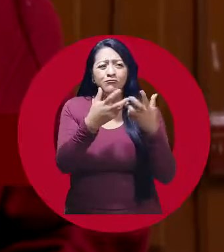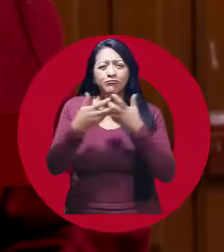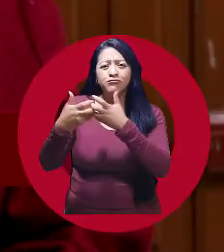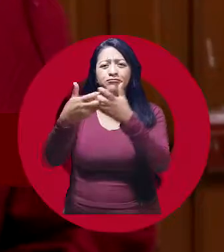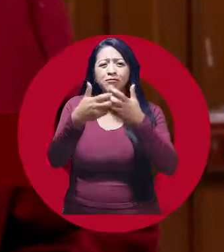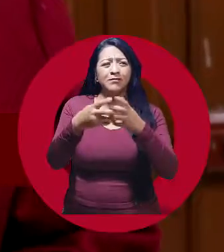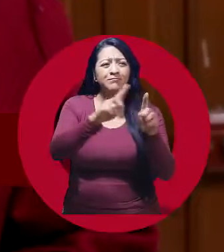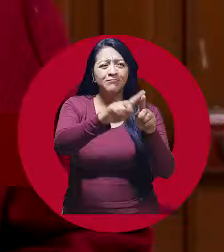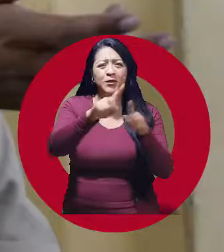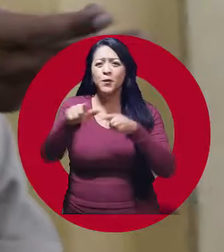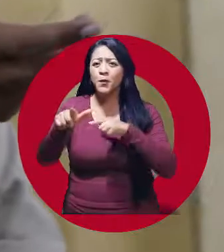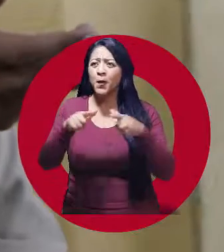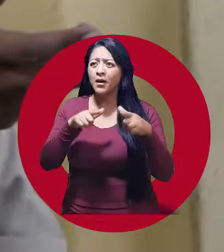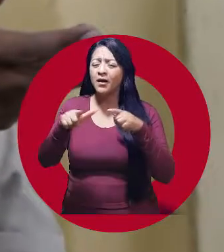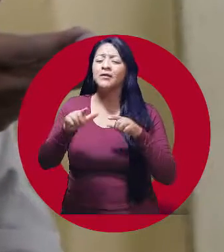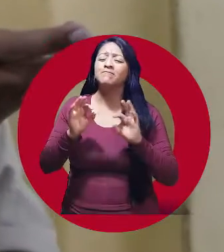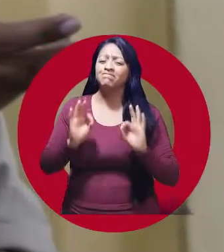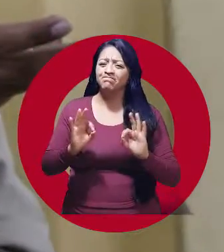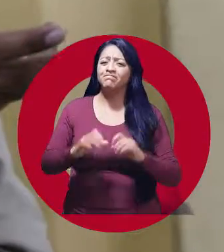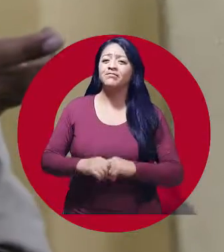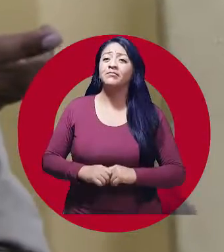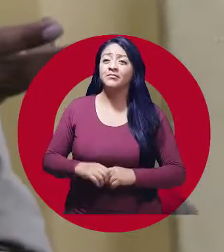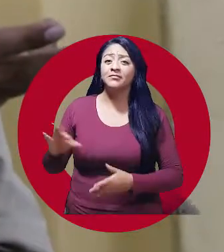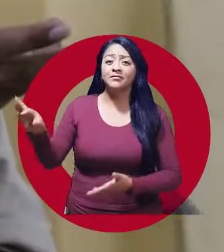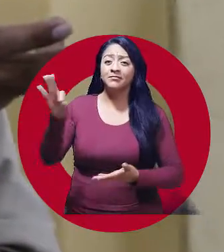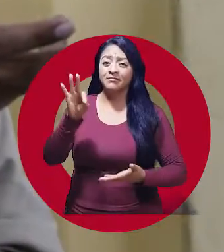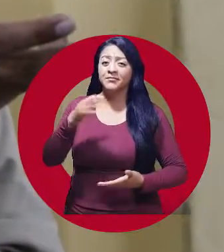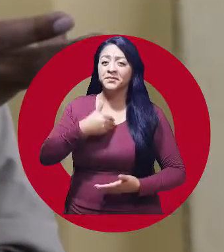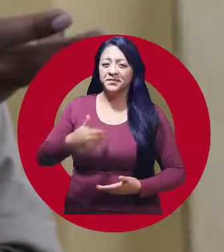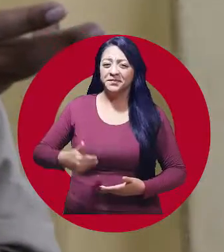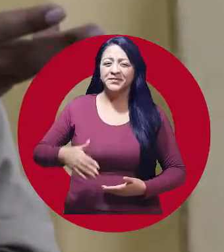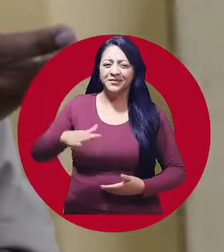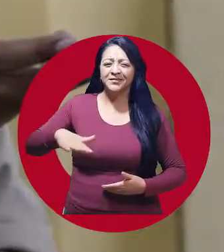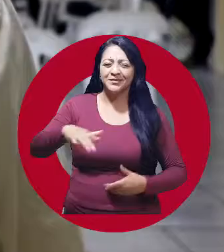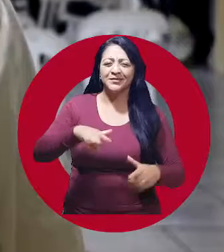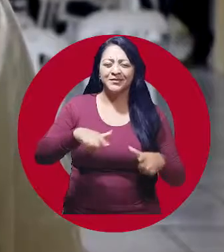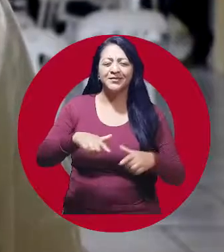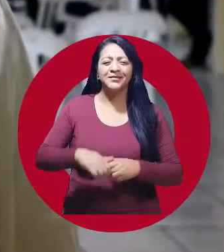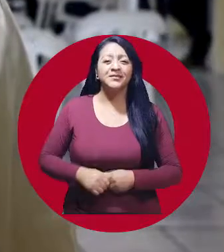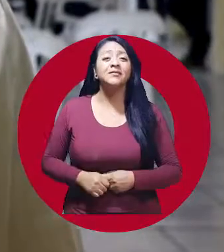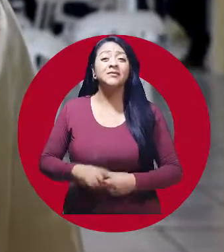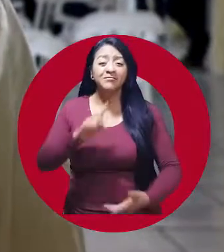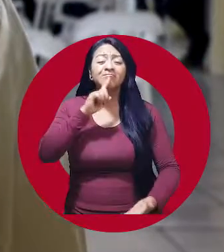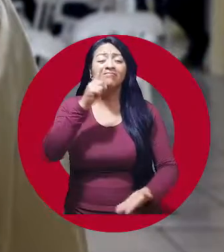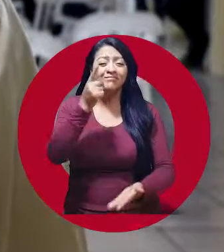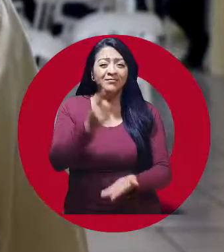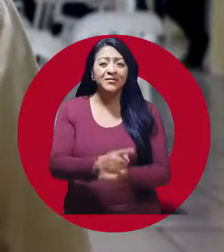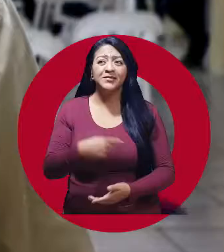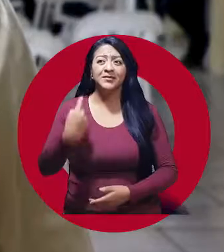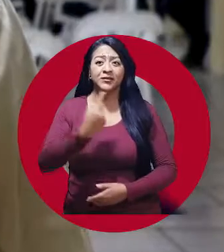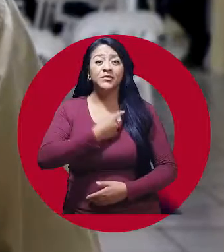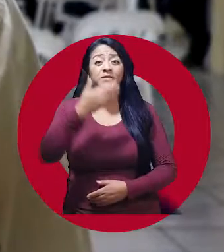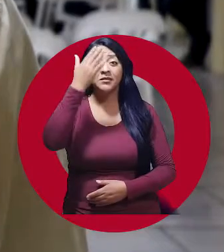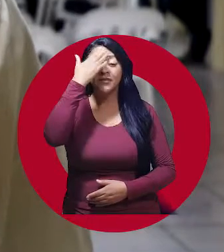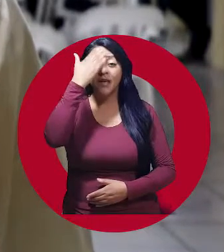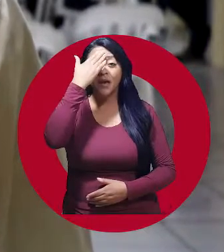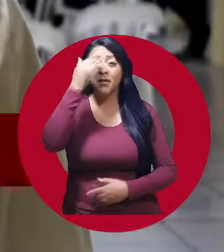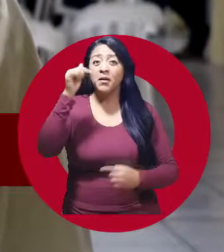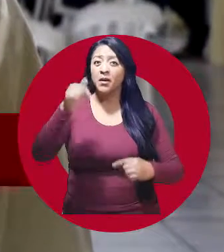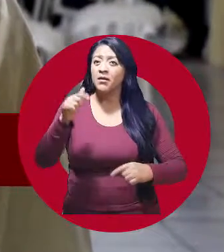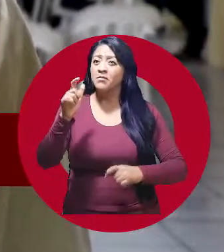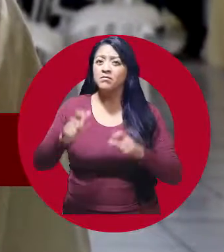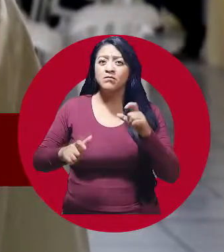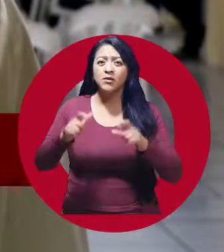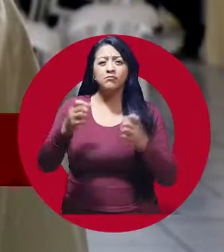unirnos entre todos los barrios. José Luis Tapia, presidente de la Ciudadela 31 de octubre. Sabemos la realidad y la migración que existe aquí